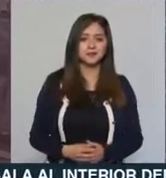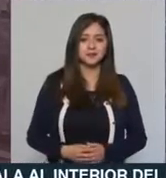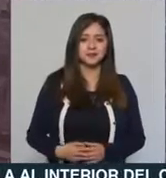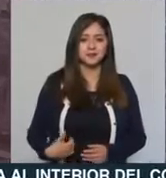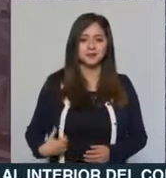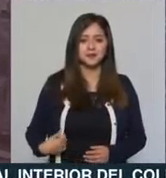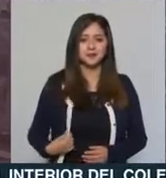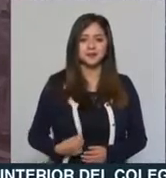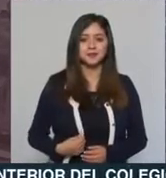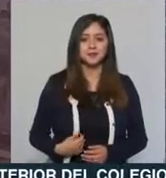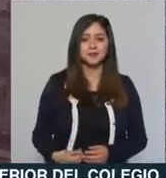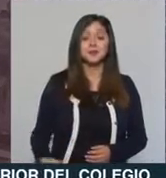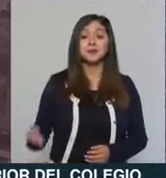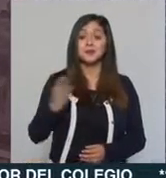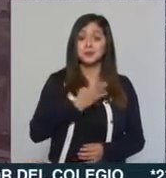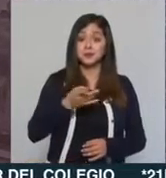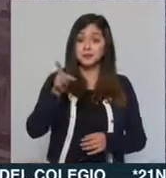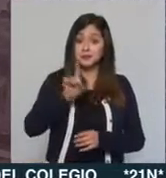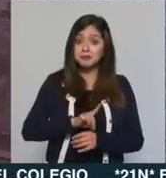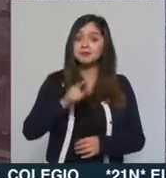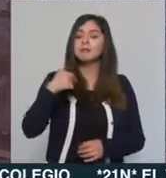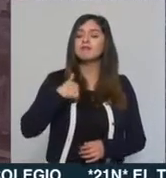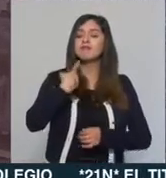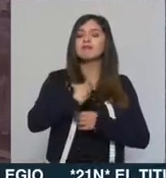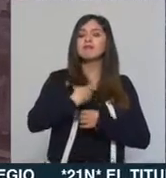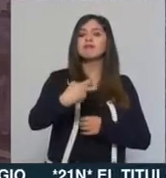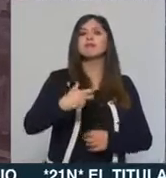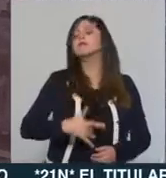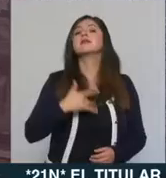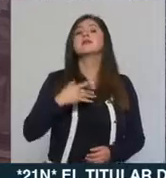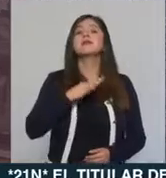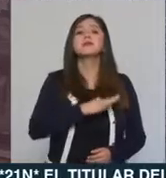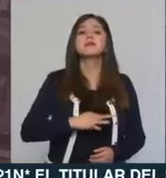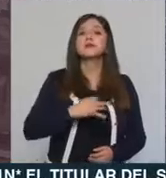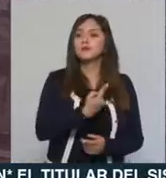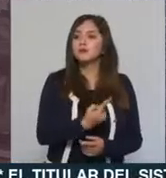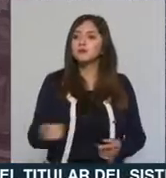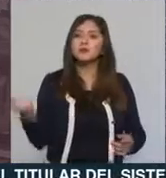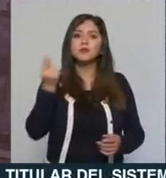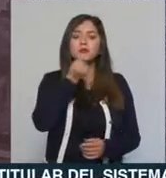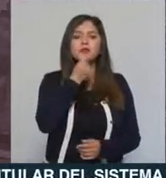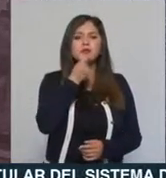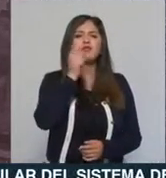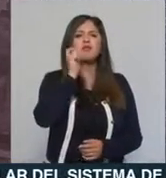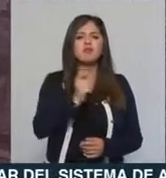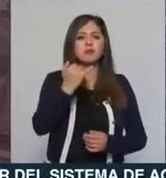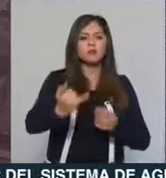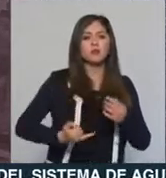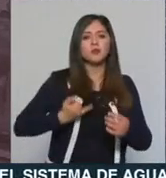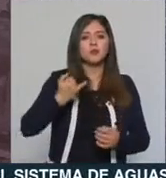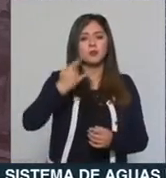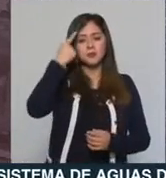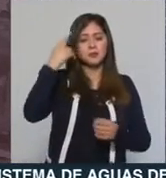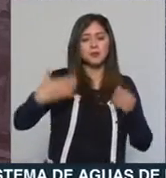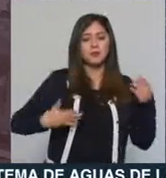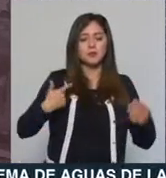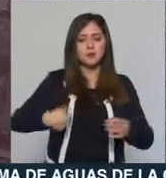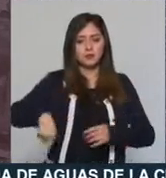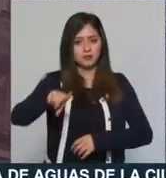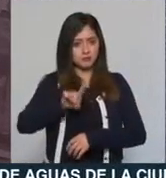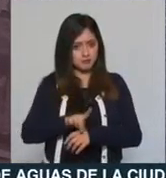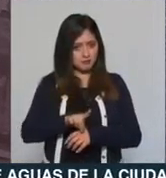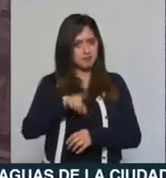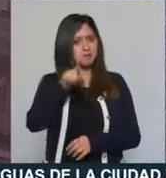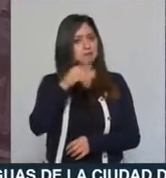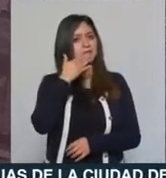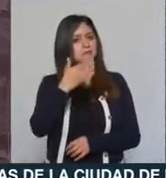Buenos días. Aquí me han invitado y estoy muy feliz de compartir con las niñas y los niños un juego para festejar su día y deseándoles